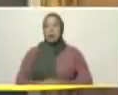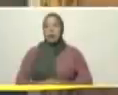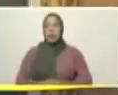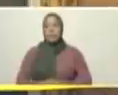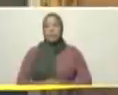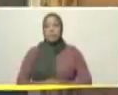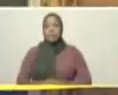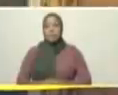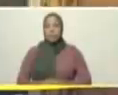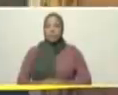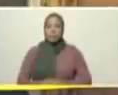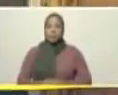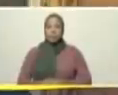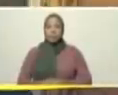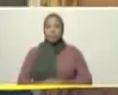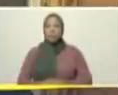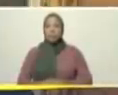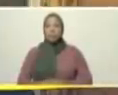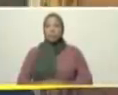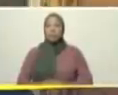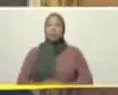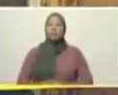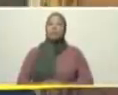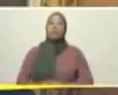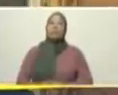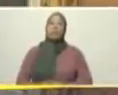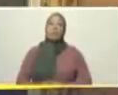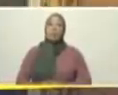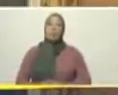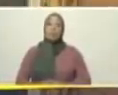Por este esfuerzo tremendo que se ha hecho.